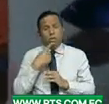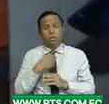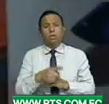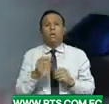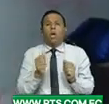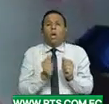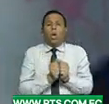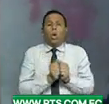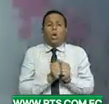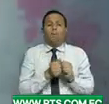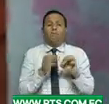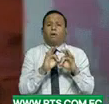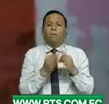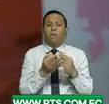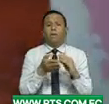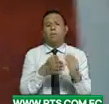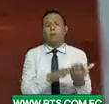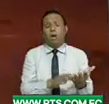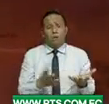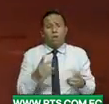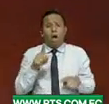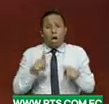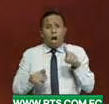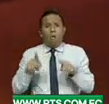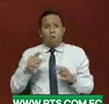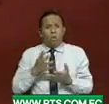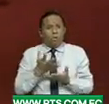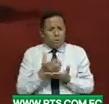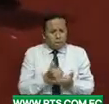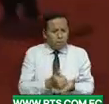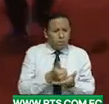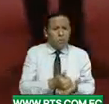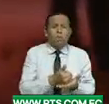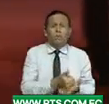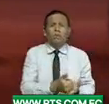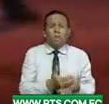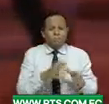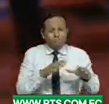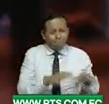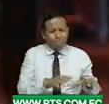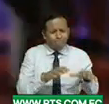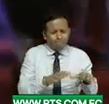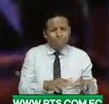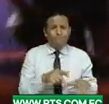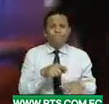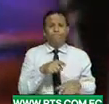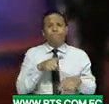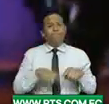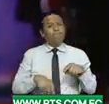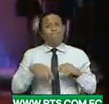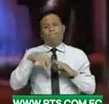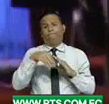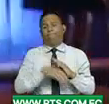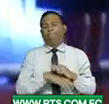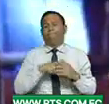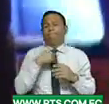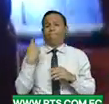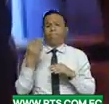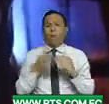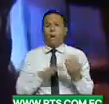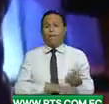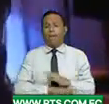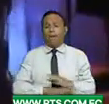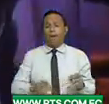cuerpo. Intentaron algunos darle los primeros auxilios, pero no se logró aquello. En este sector están alarmados por lo sucedido